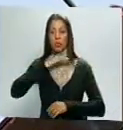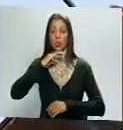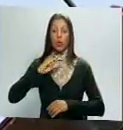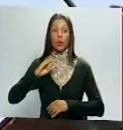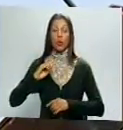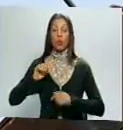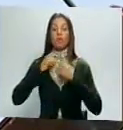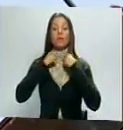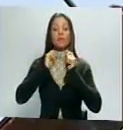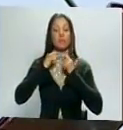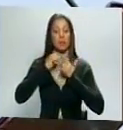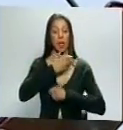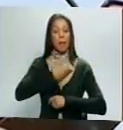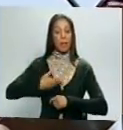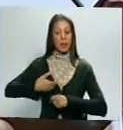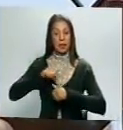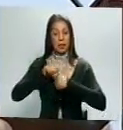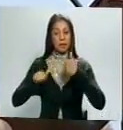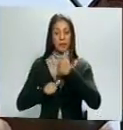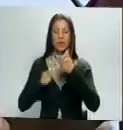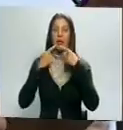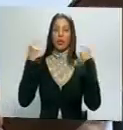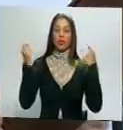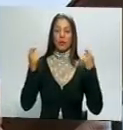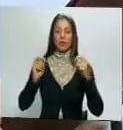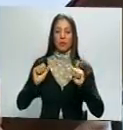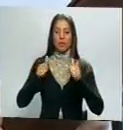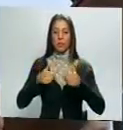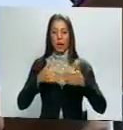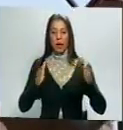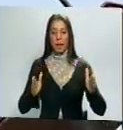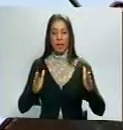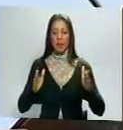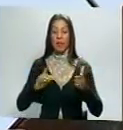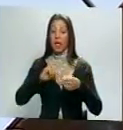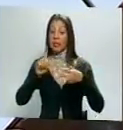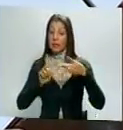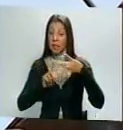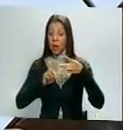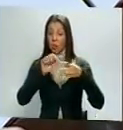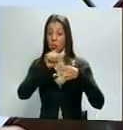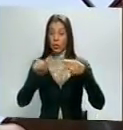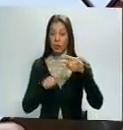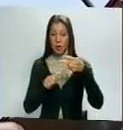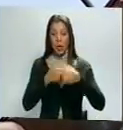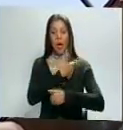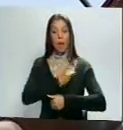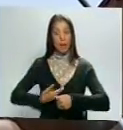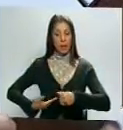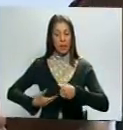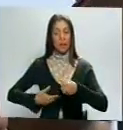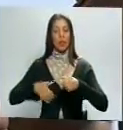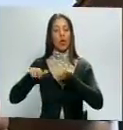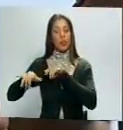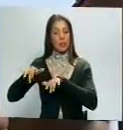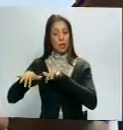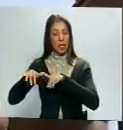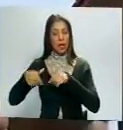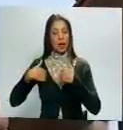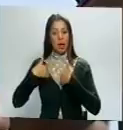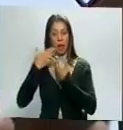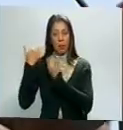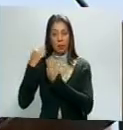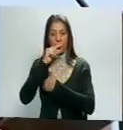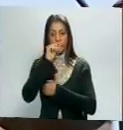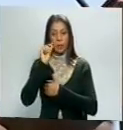Aristóbulo Isturi Almeida declaró abierta la sesión ordinaria con la asistencia del segundo vicepresidente Elvis Amoroso, del secretario Fidel Ernesto Vázquez